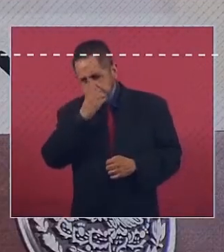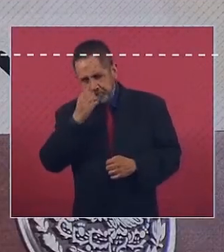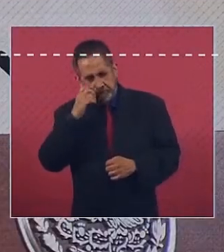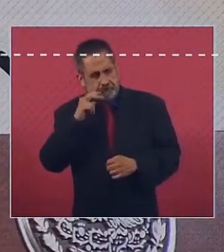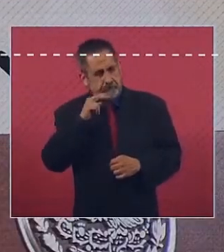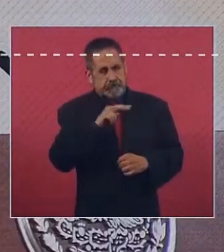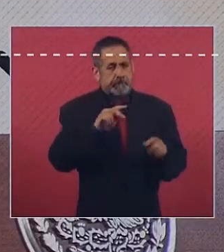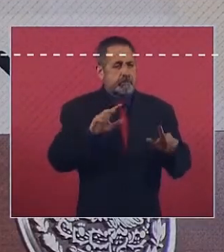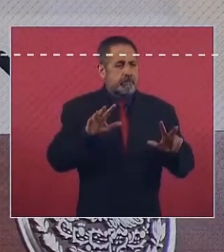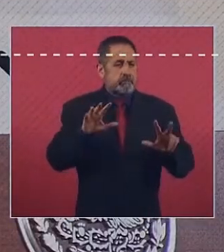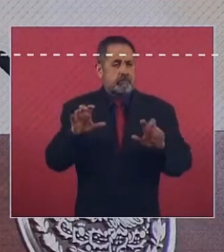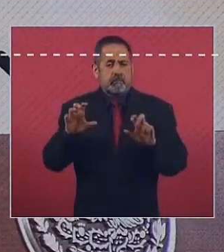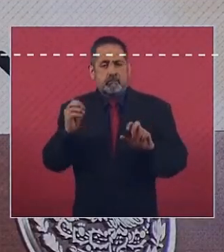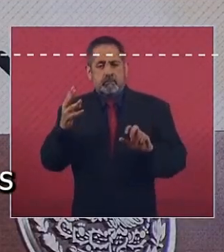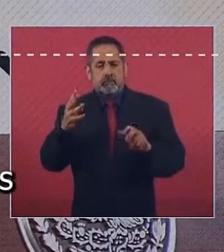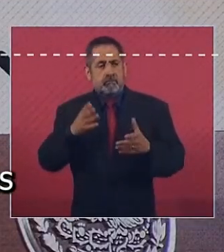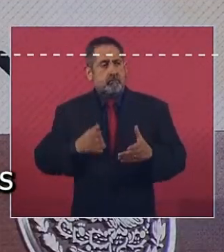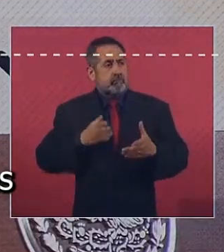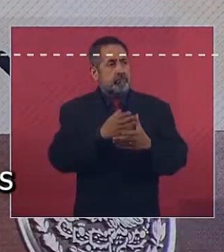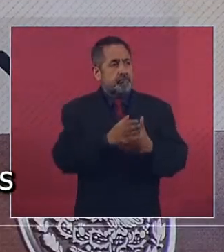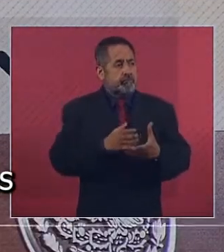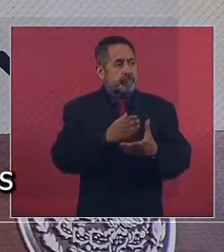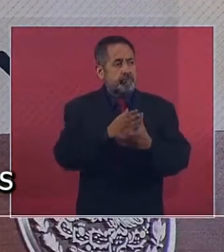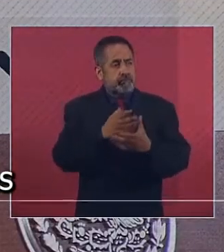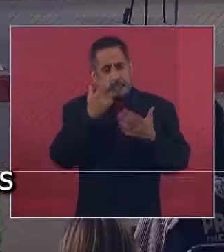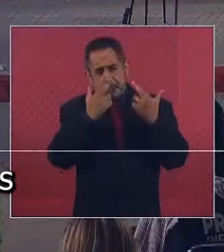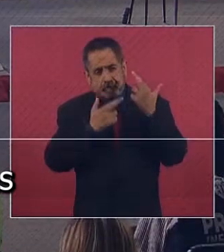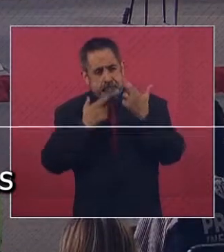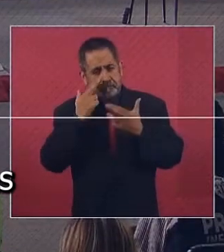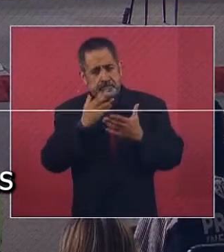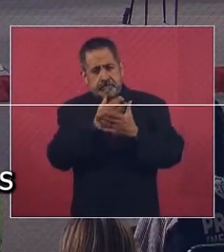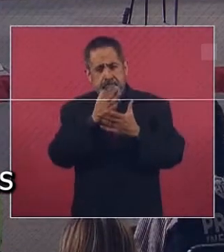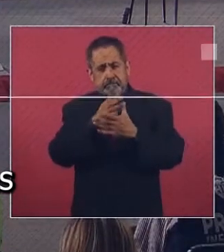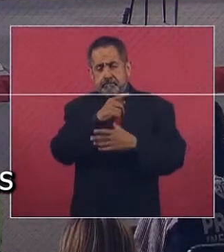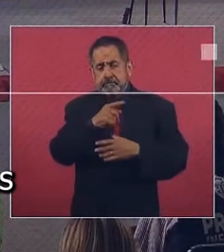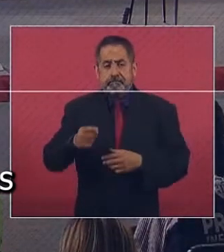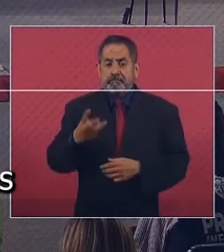suites tienen un costo de hasta 3.000 pesos por noche, y cuentan con tina